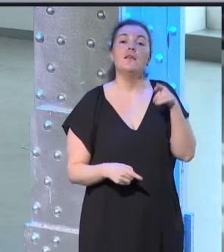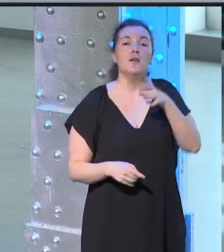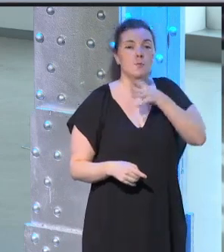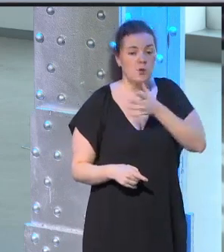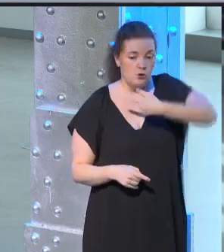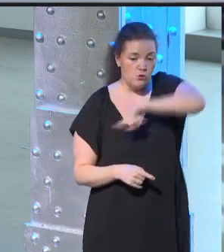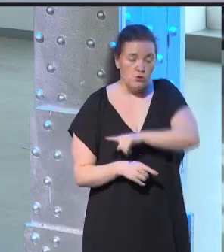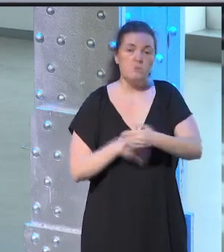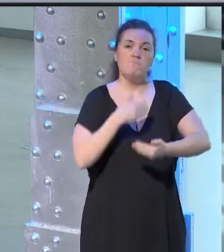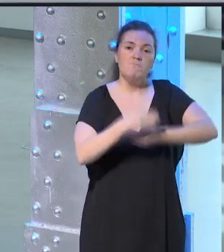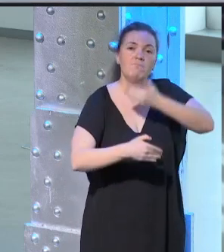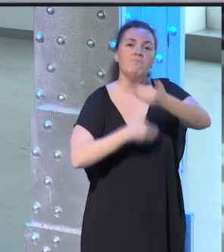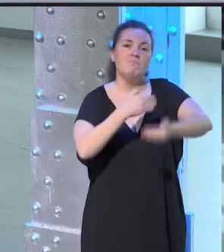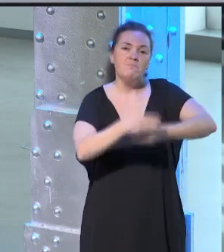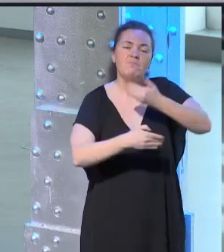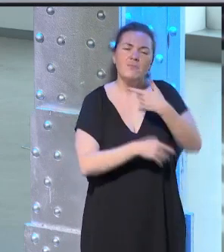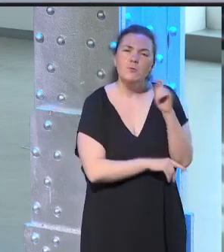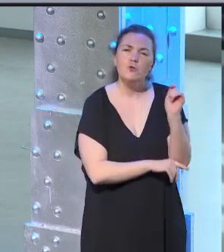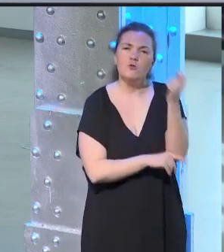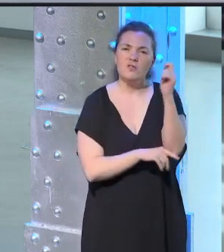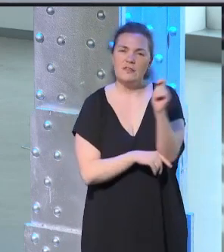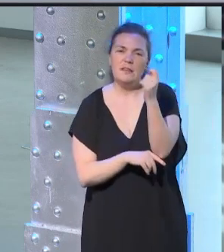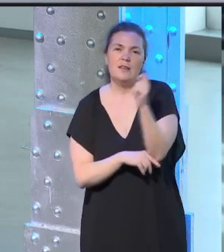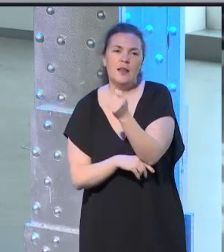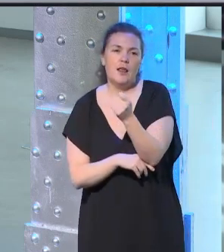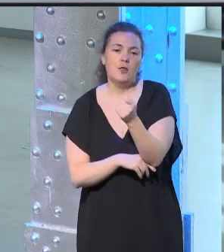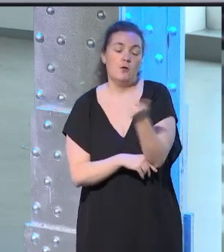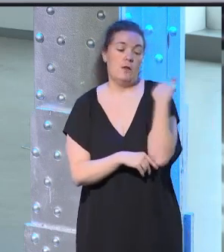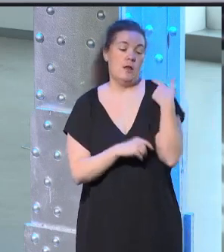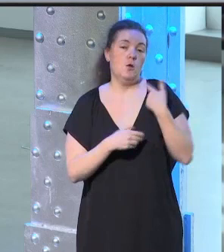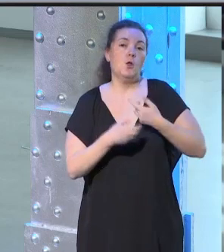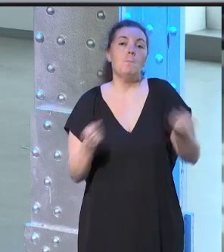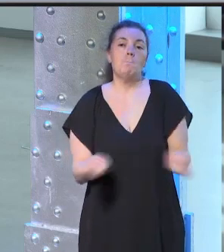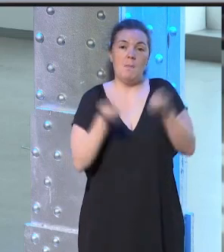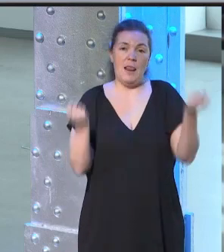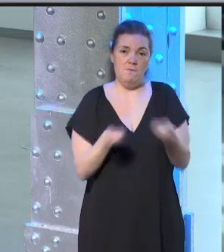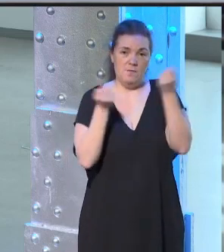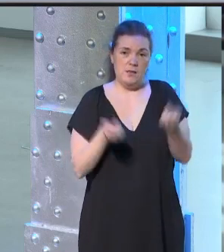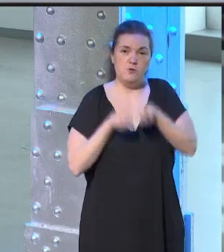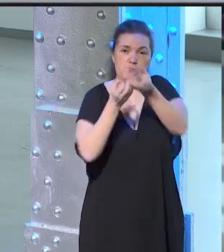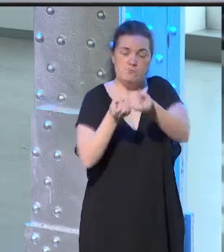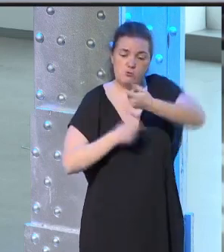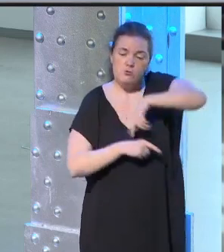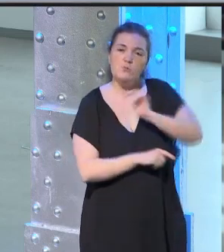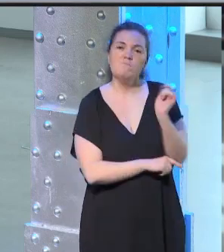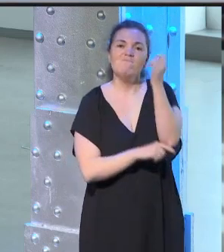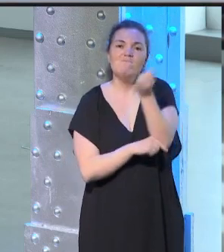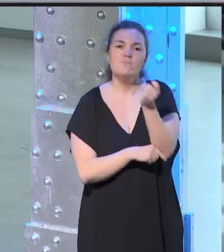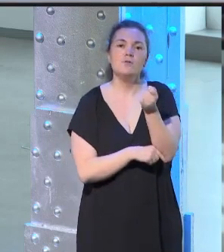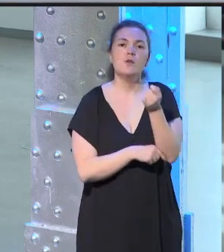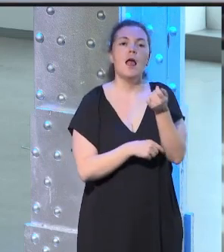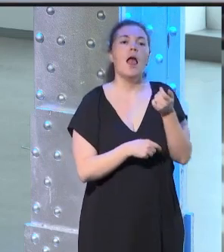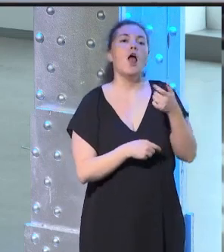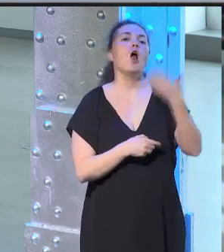hemos ido avanzando y hemos ido logrando, a partir de nuestros manifiestos, hemos ido logrando que se incorporen